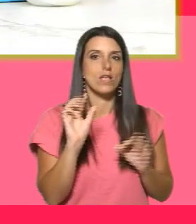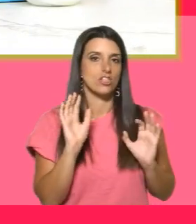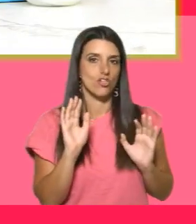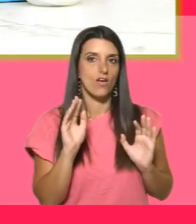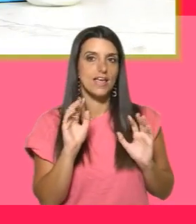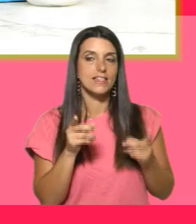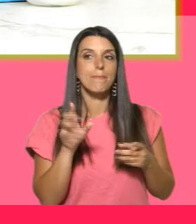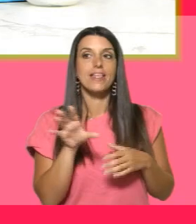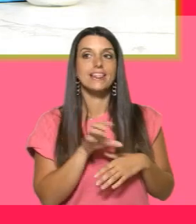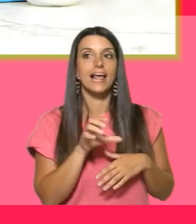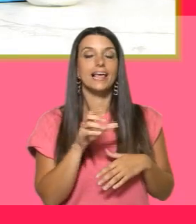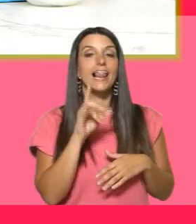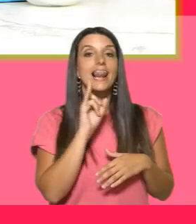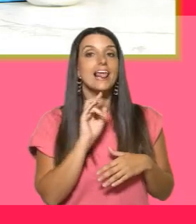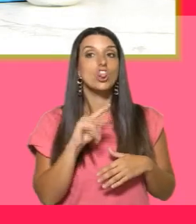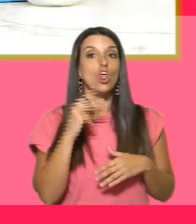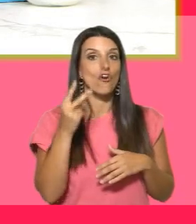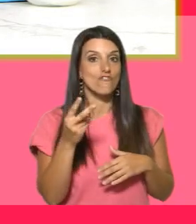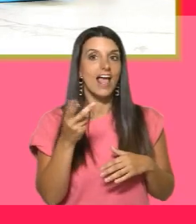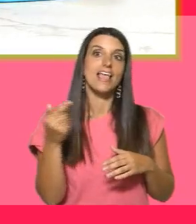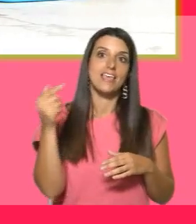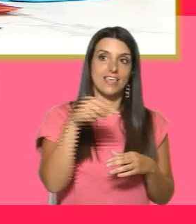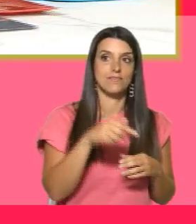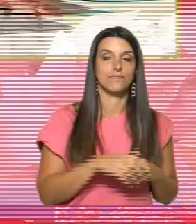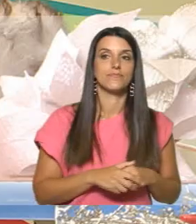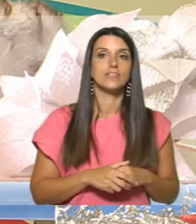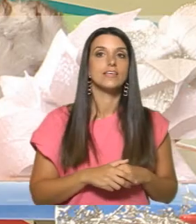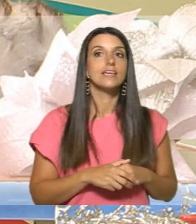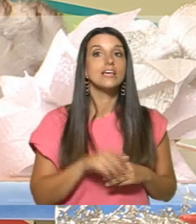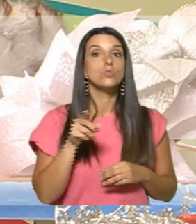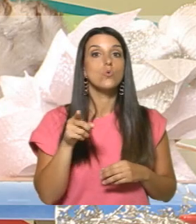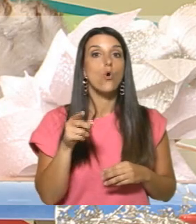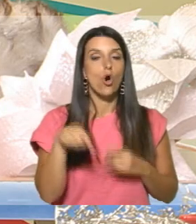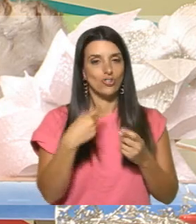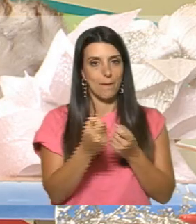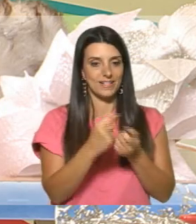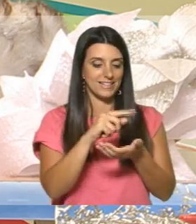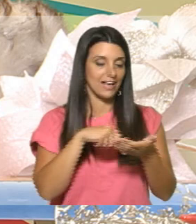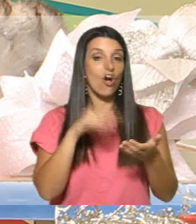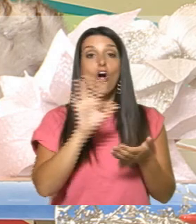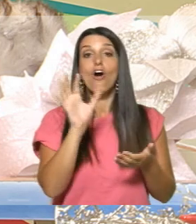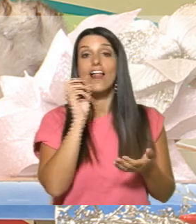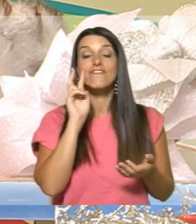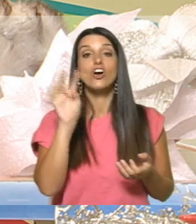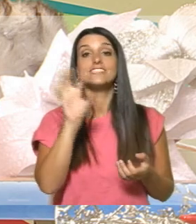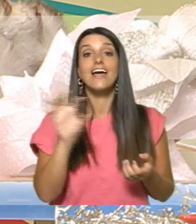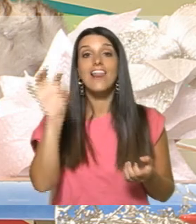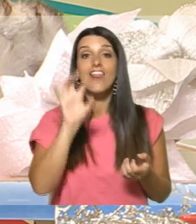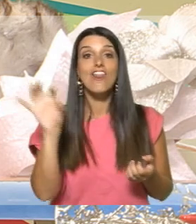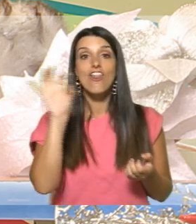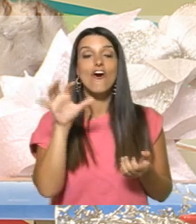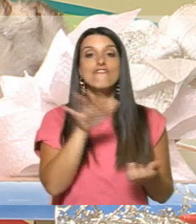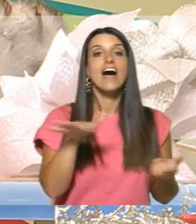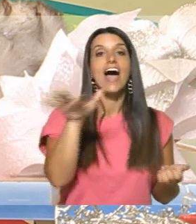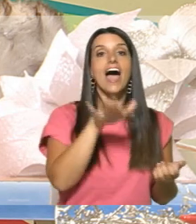Y acá tengo la crema de leche, así que con todo esto me voy para allá. Te vas para allá. Y mientras te vas para allá, tenemos otro mensajito que dice: hola, los vemos desde el cerro, barrio